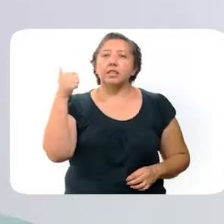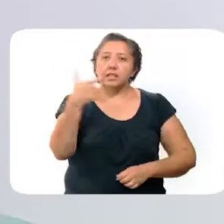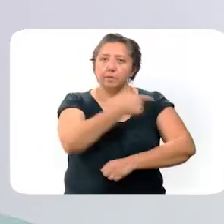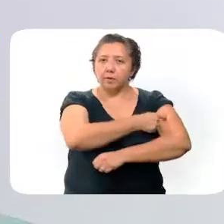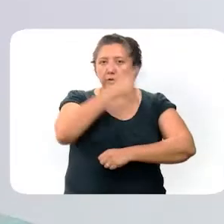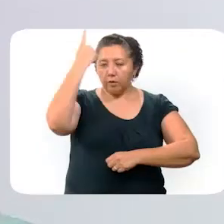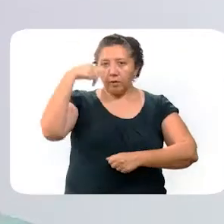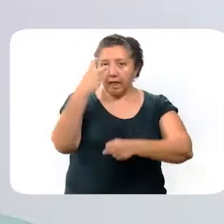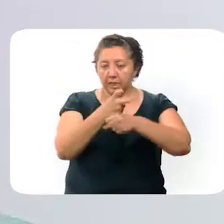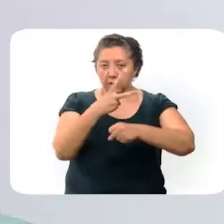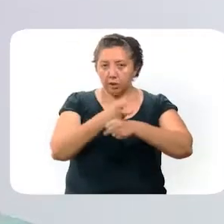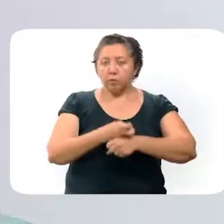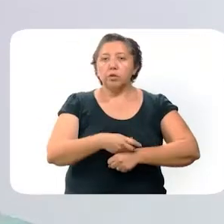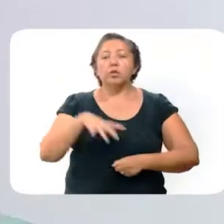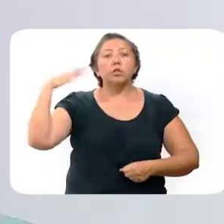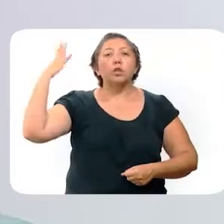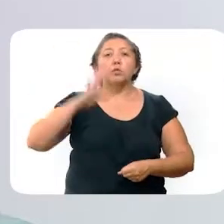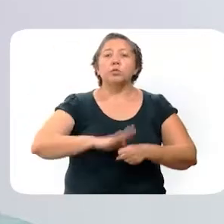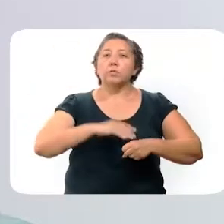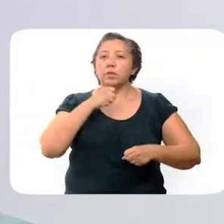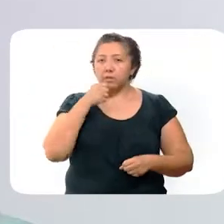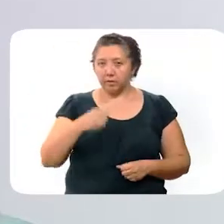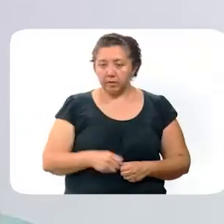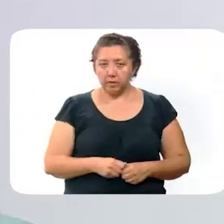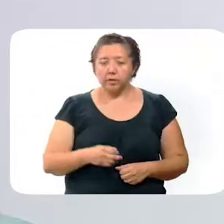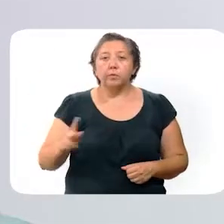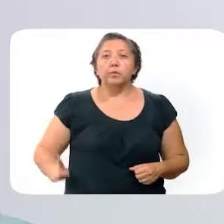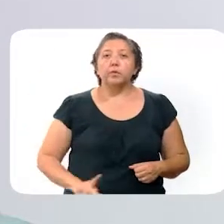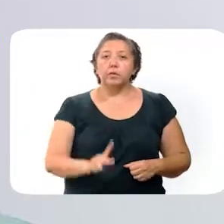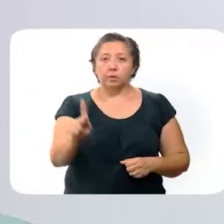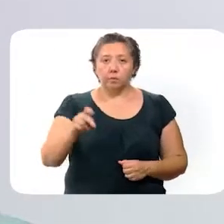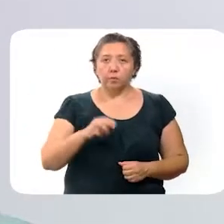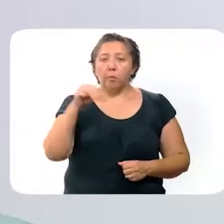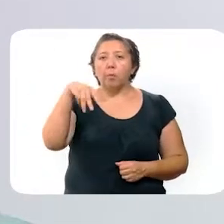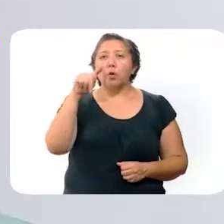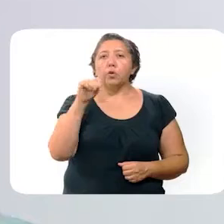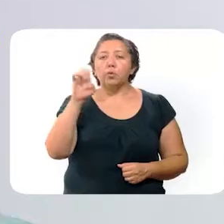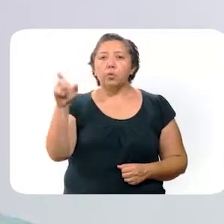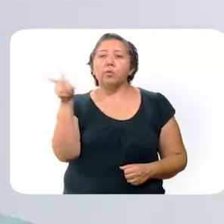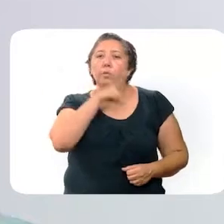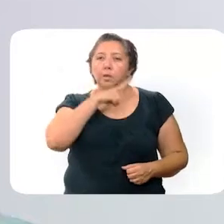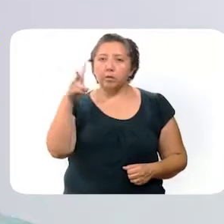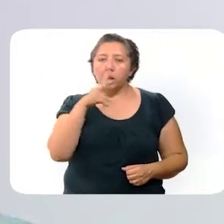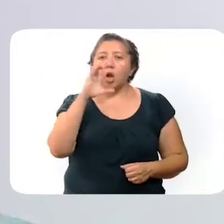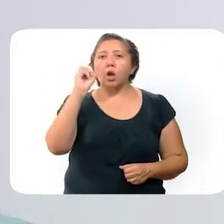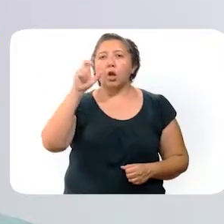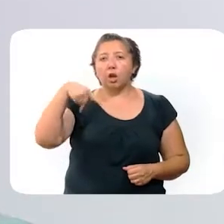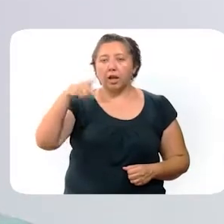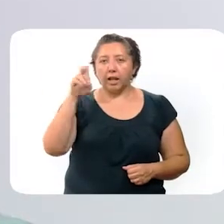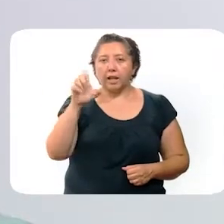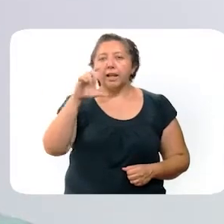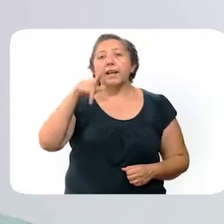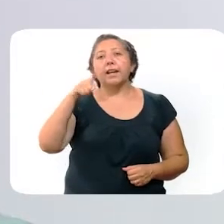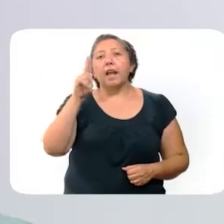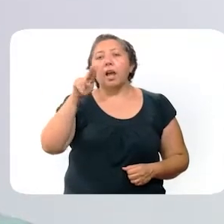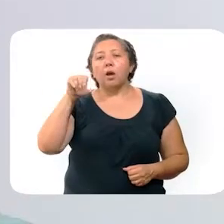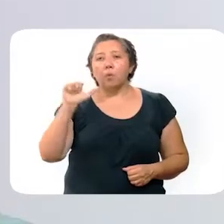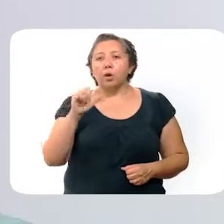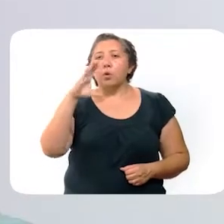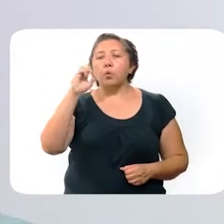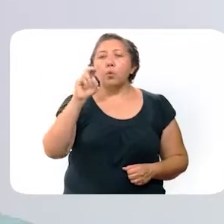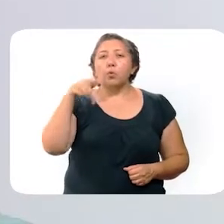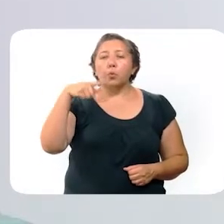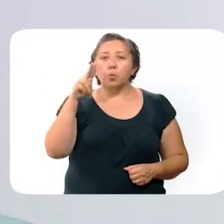vacunas para la segunda dosis de los adultos mayores de los siguientes municipios: Motul, Valladolid, Concal, Cagua,